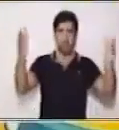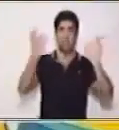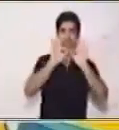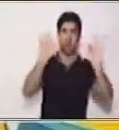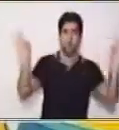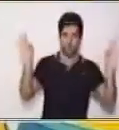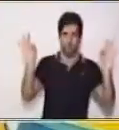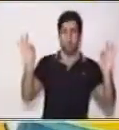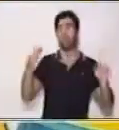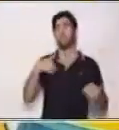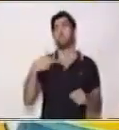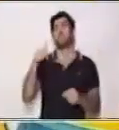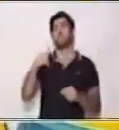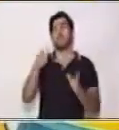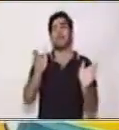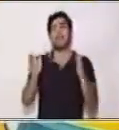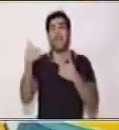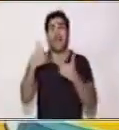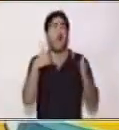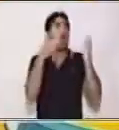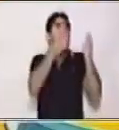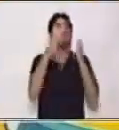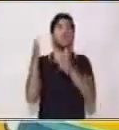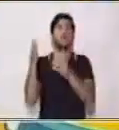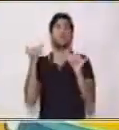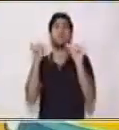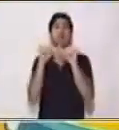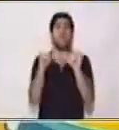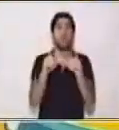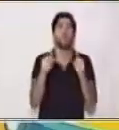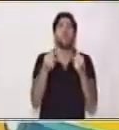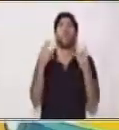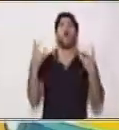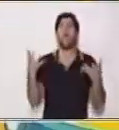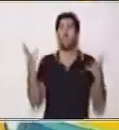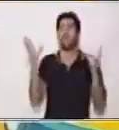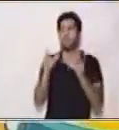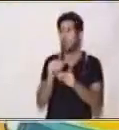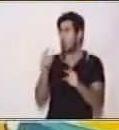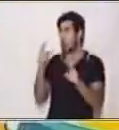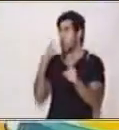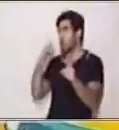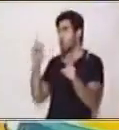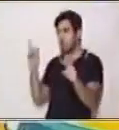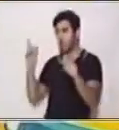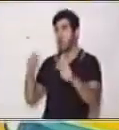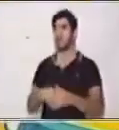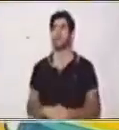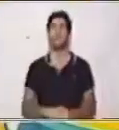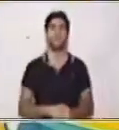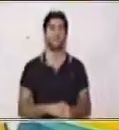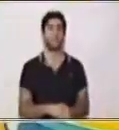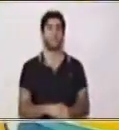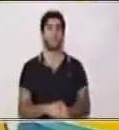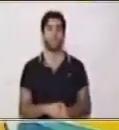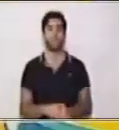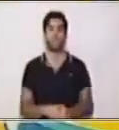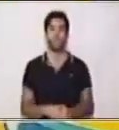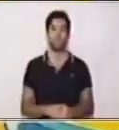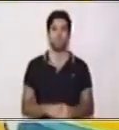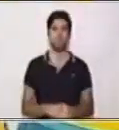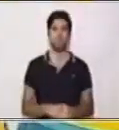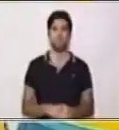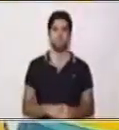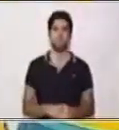figura mayor, este prisma rectangular mayor, nos representa las medidas del